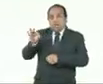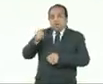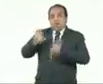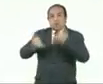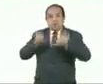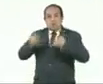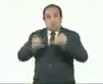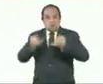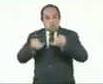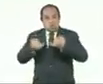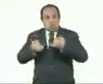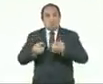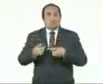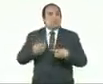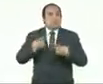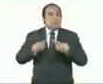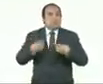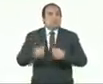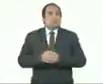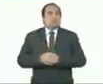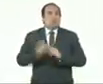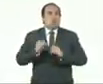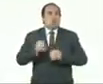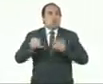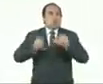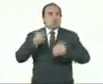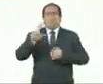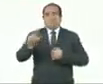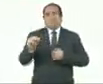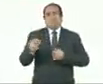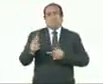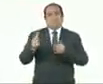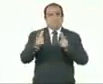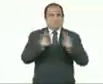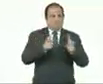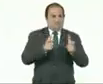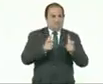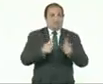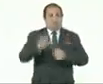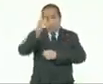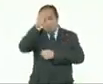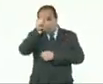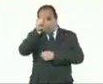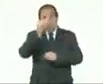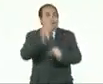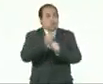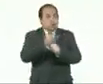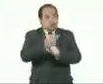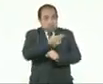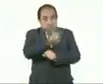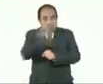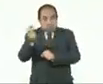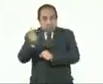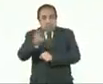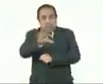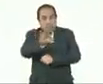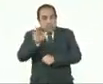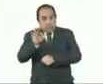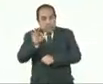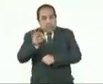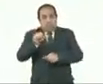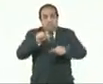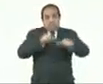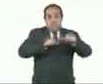es didáctico o un juguete que no es bélico, ¿de acuerdo? Bueno, entonces, ahorita ustedes van a elegir y van